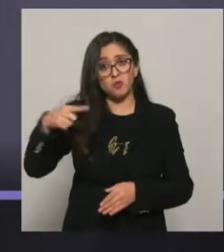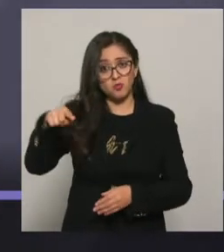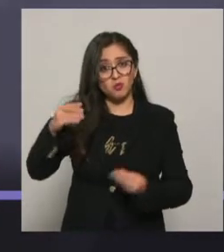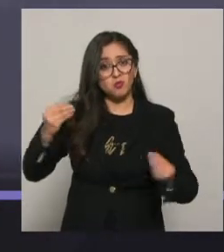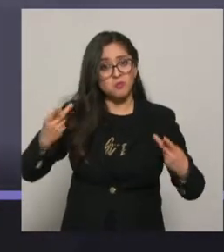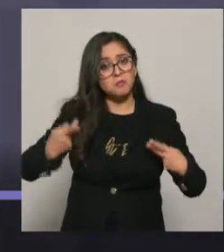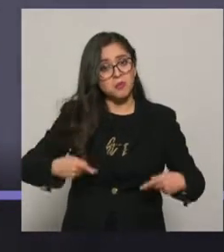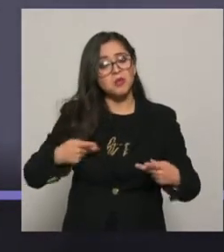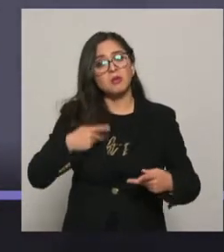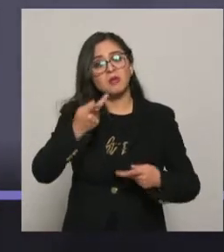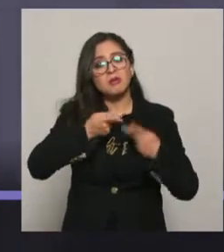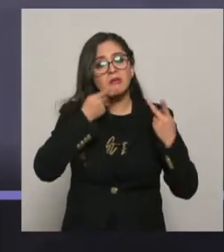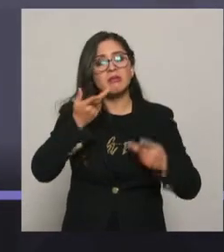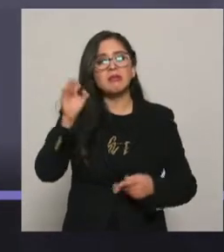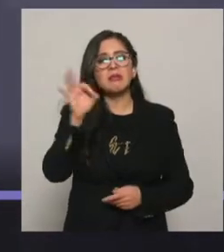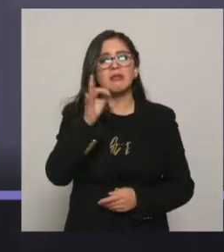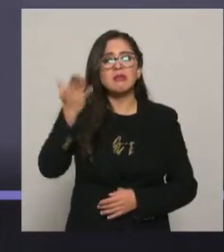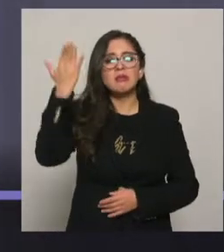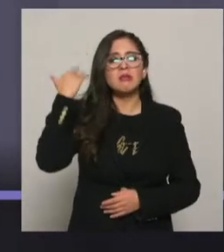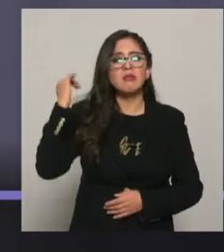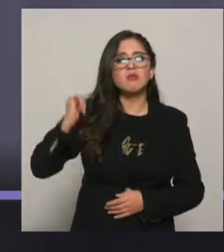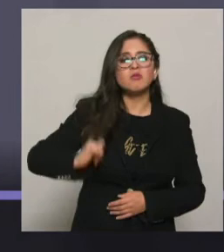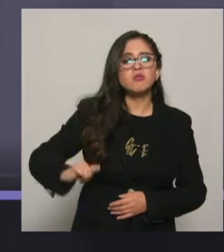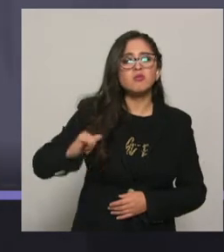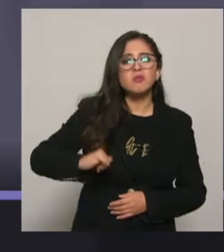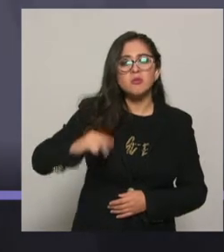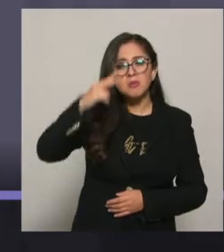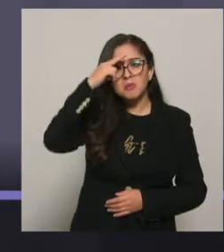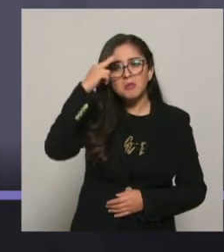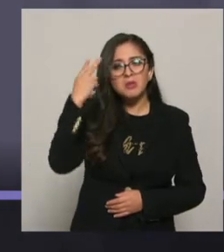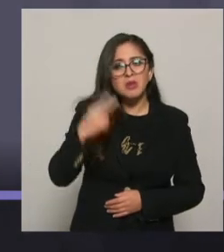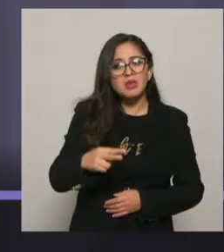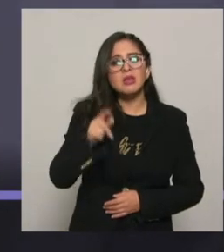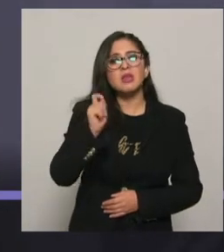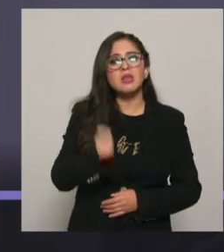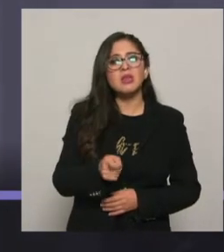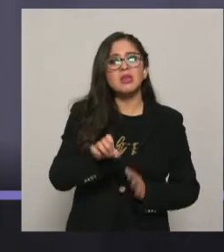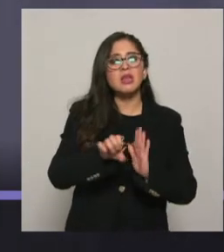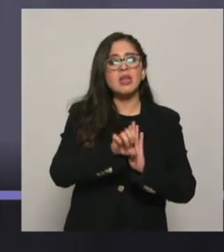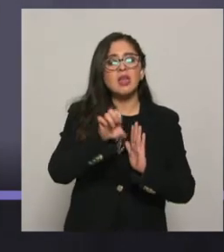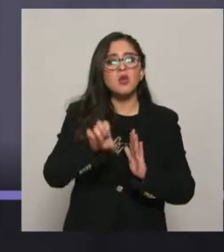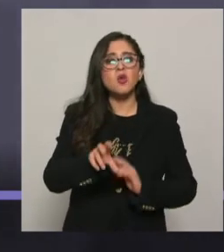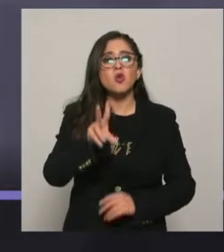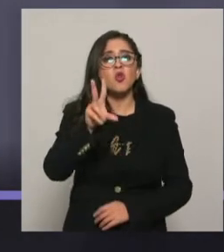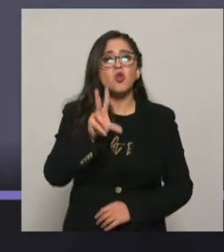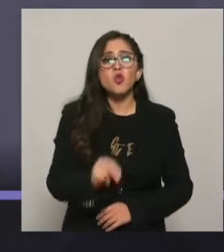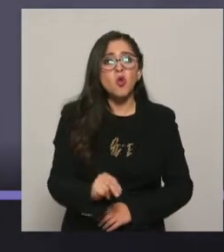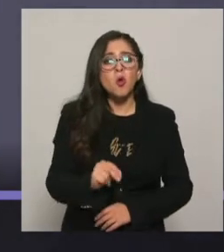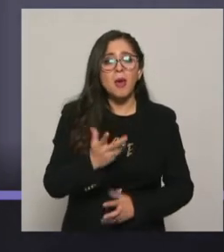puede ser que venga del México prehispánico, el que no me espantes con el petate del muerto.